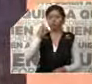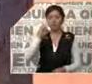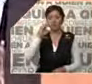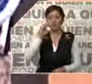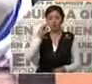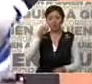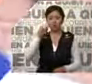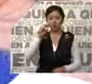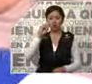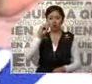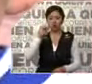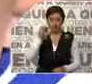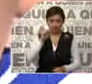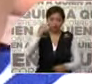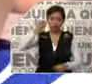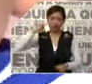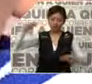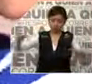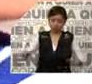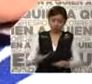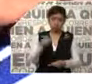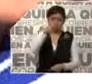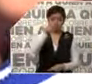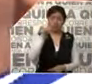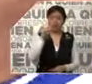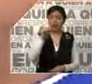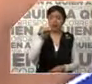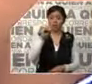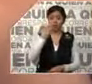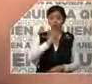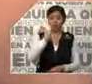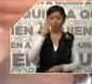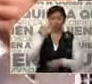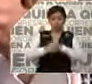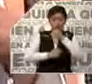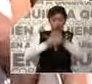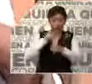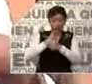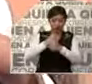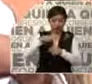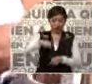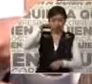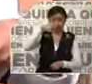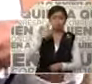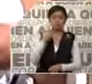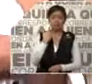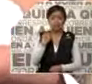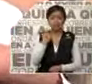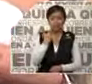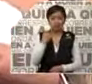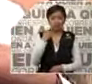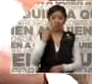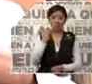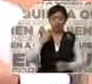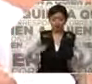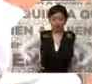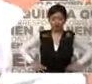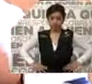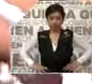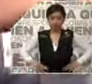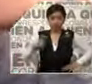su nacimiento. Ramón tiene 8 años de edad y su fortaleza es más grande que su enfermedad, a pesar de que no tiene la faja que lo ayuda